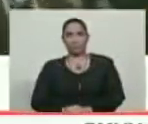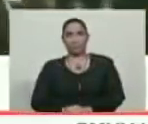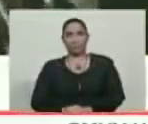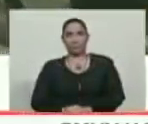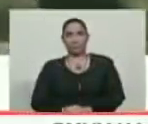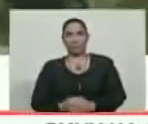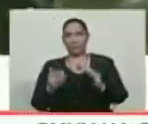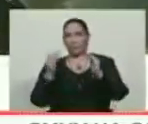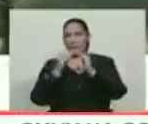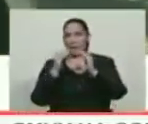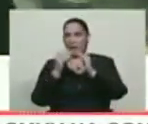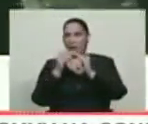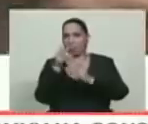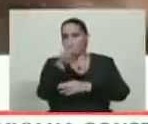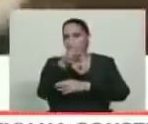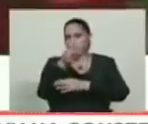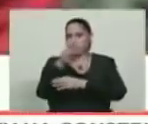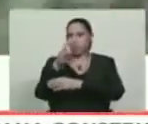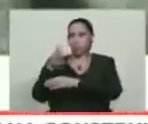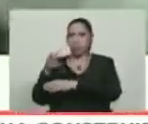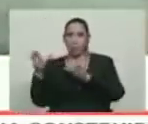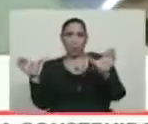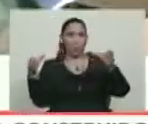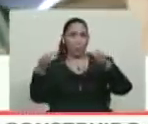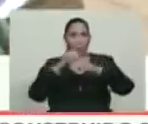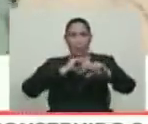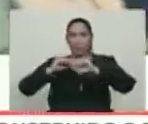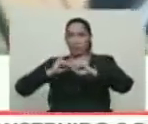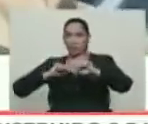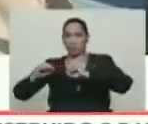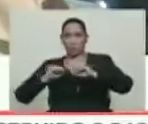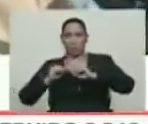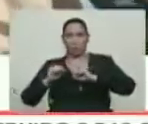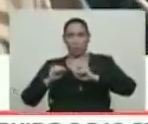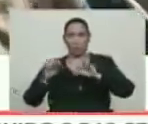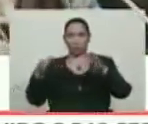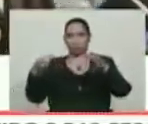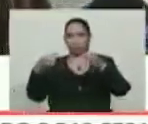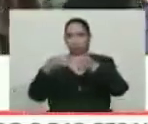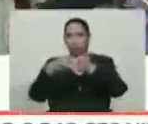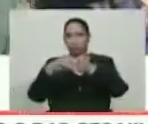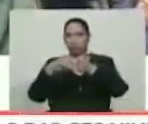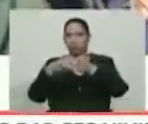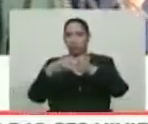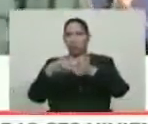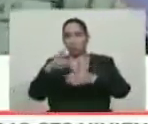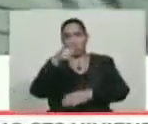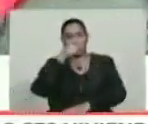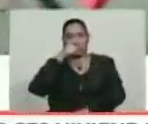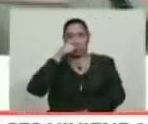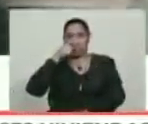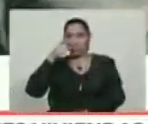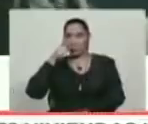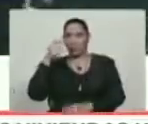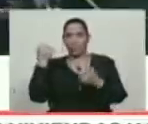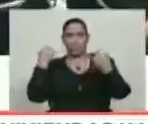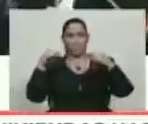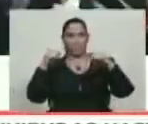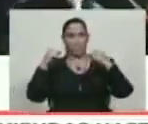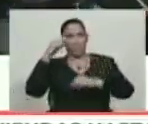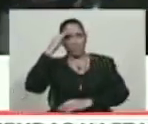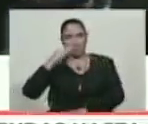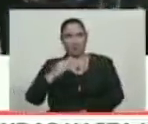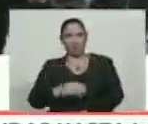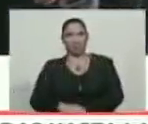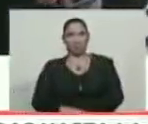de francotiradores del Grupo de Acciones de Comando de la Guardia Nacional Bolivariana a supervisar parte de las maniobras militares.